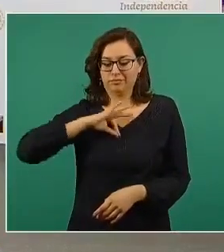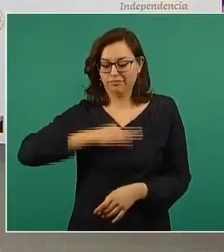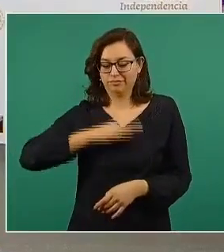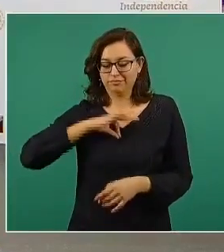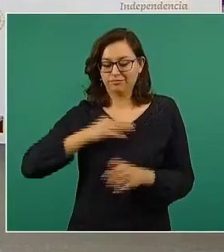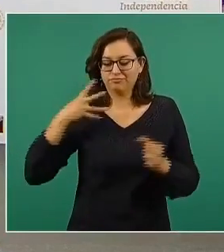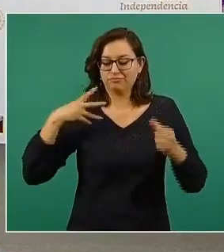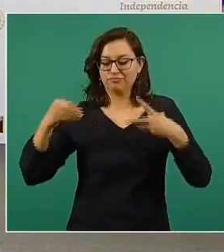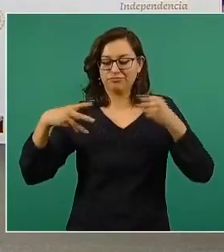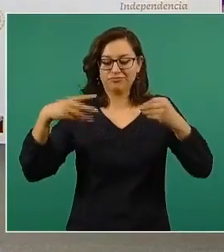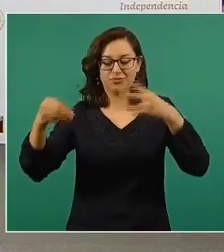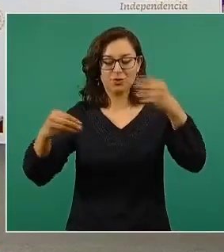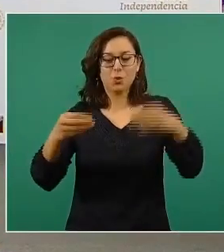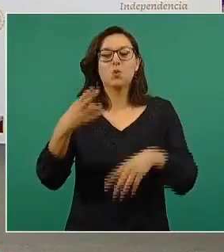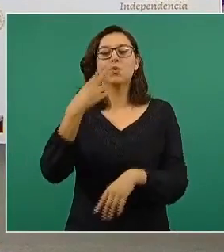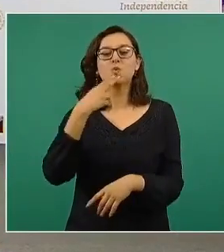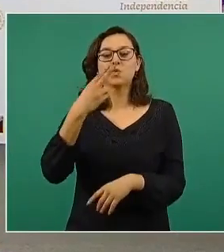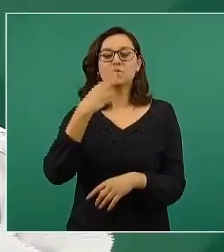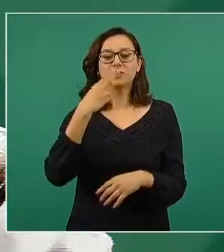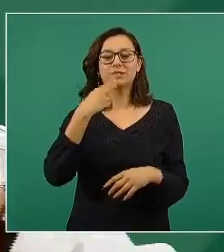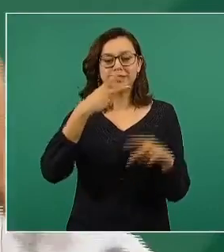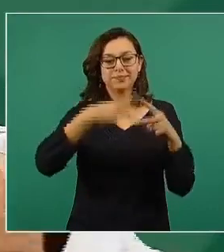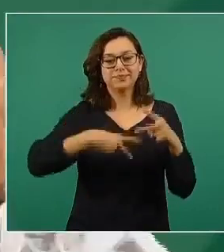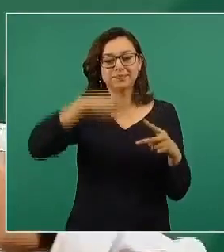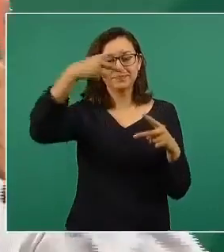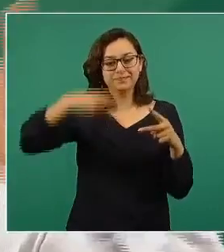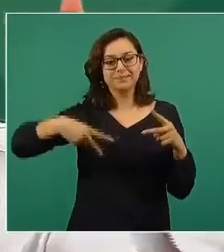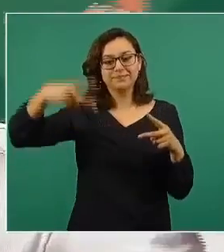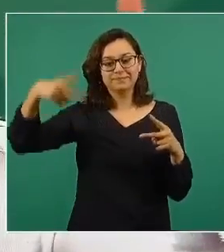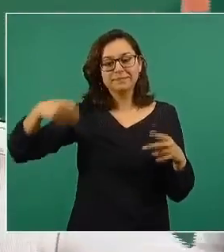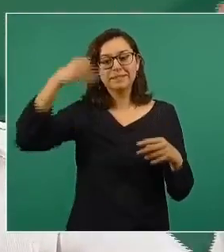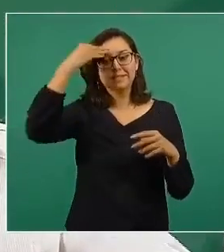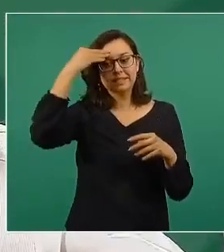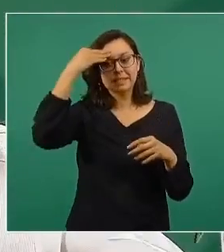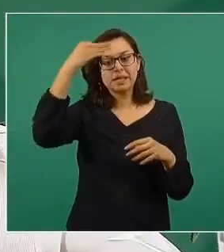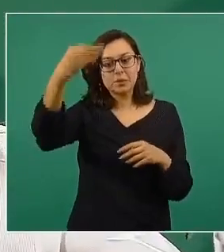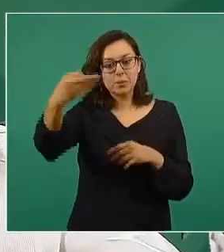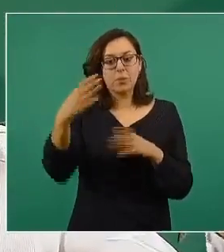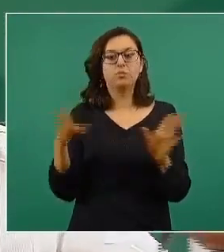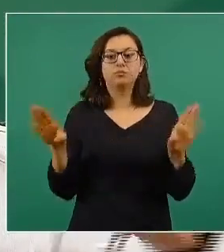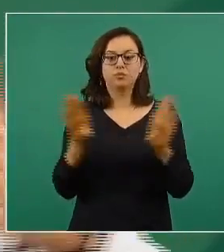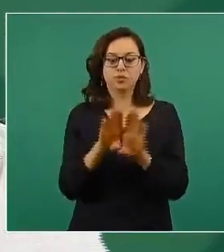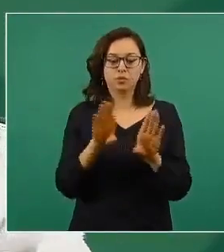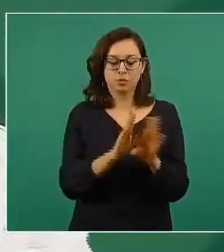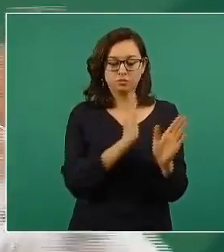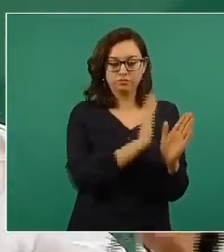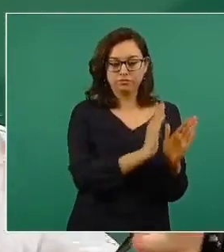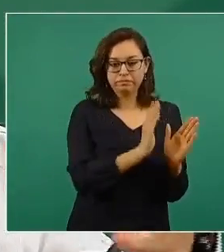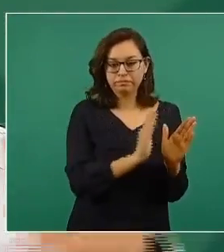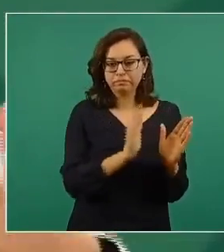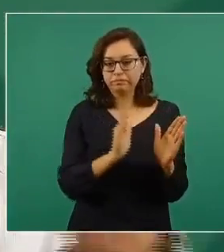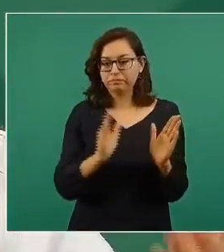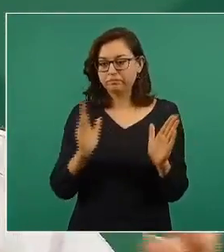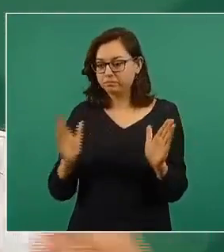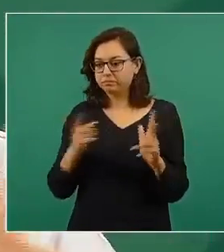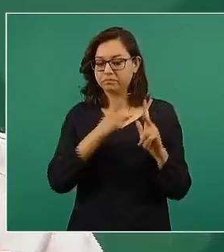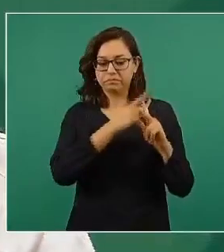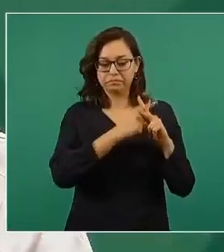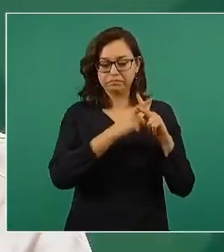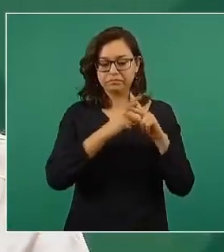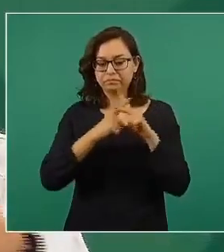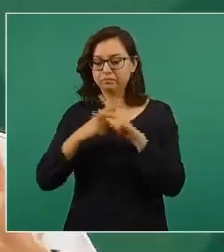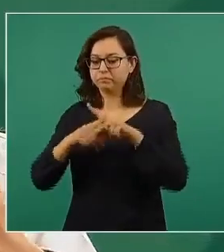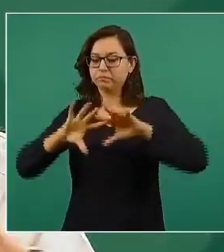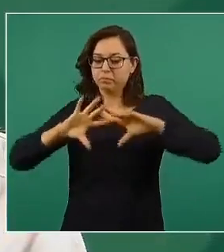afición, una curva epidémica que va a ir mostrando cómo fue ocurriendo la intensidad epidémica con los indicadores básicos